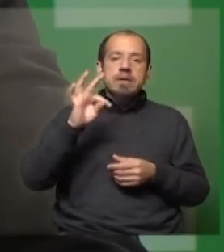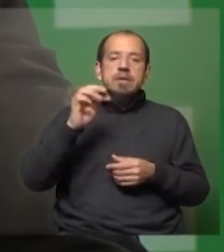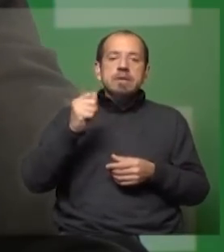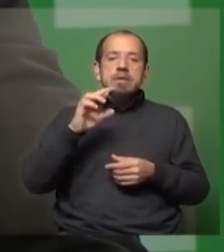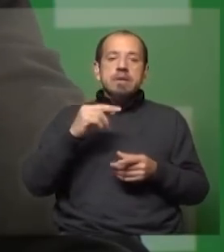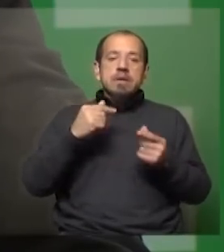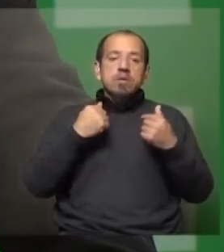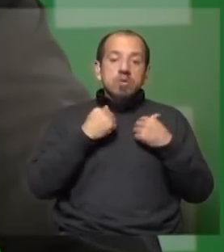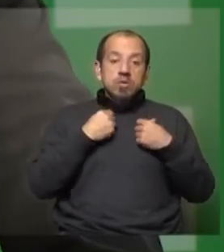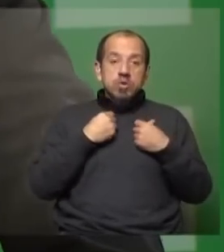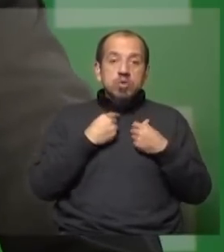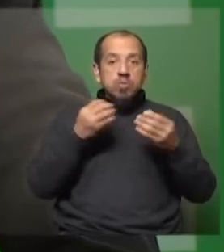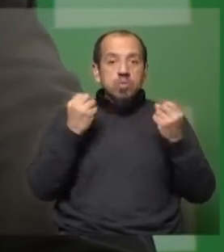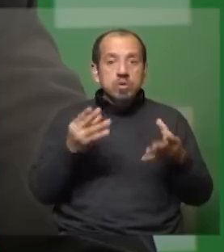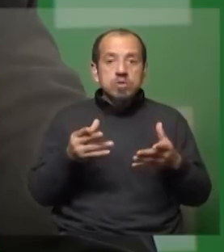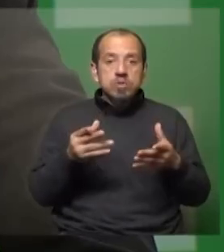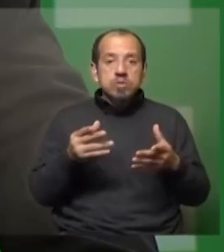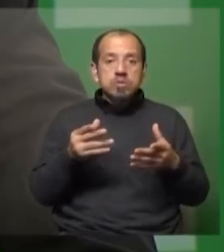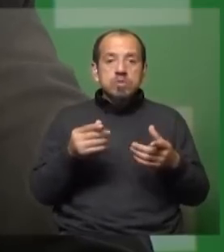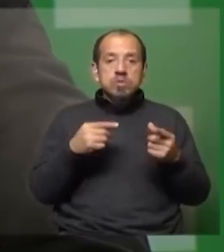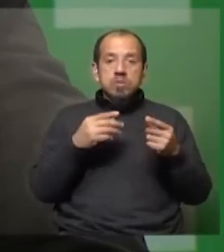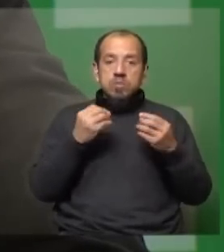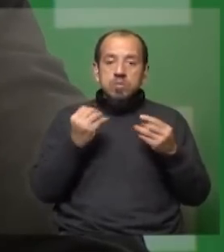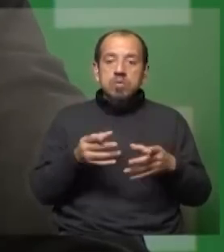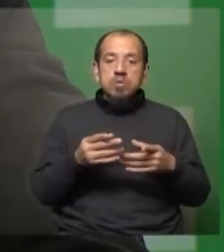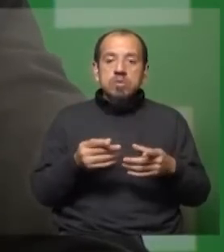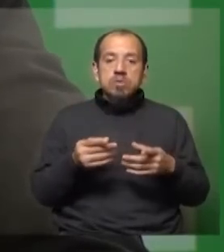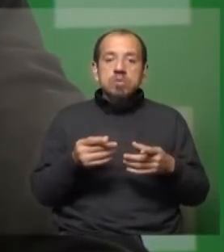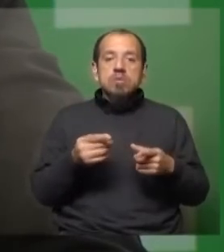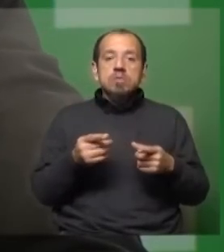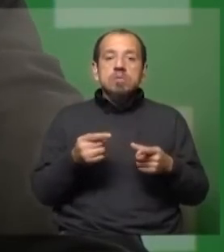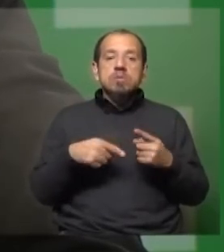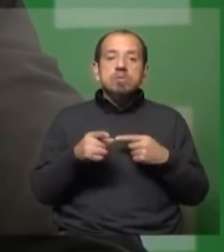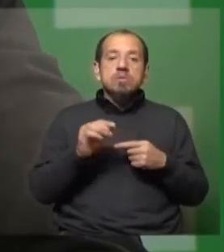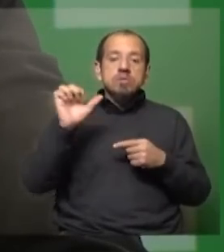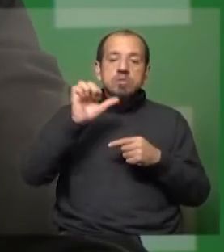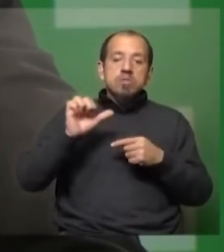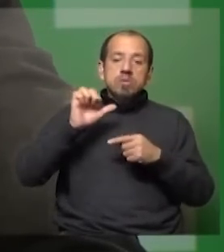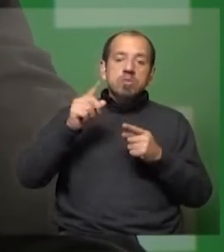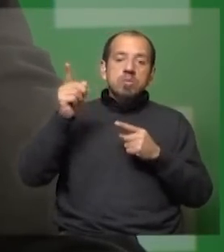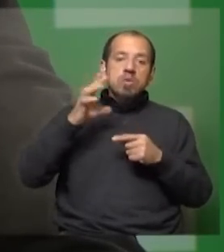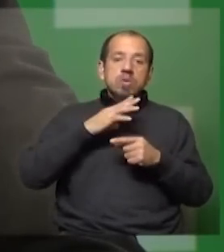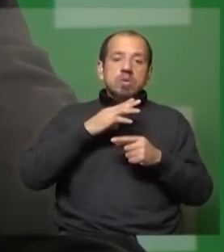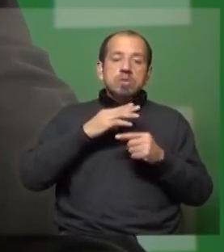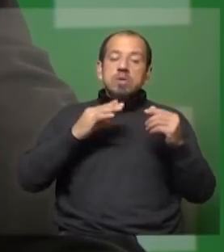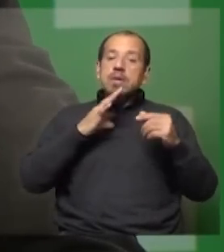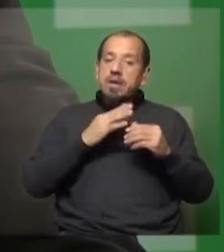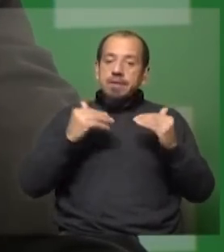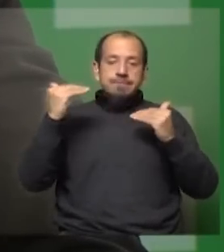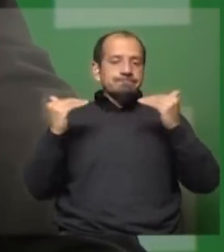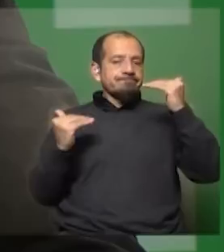atrasados nosotros y por eso la clave y acá Está la clave de la Cumbre que los europeos entiendan que hay asimetrías